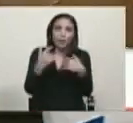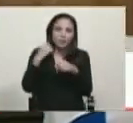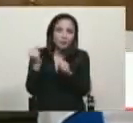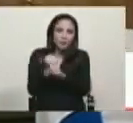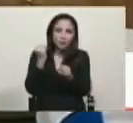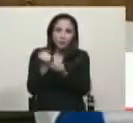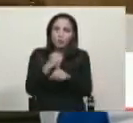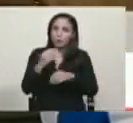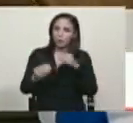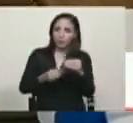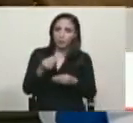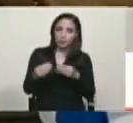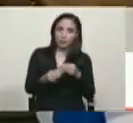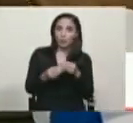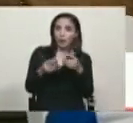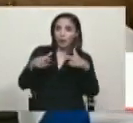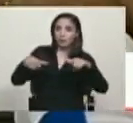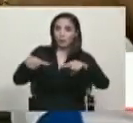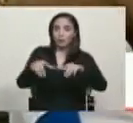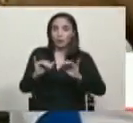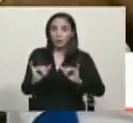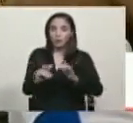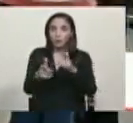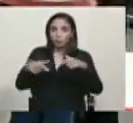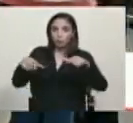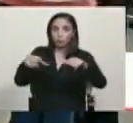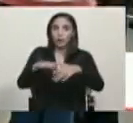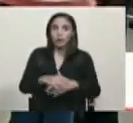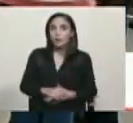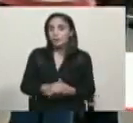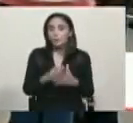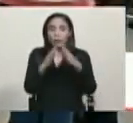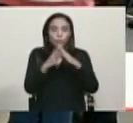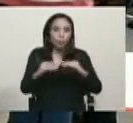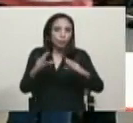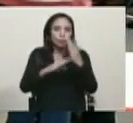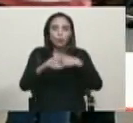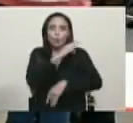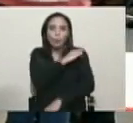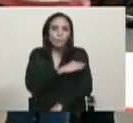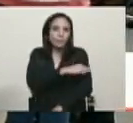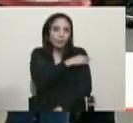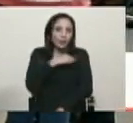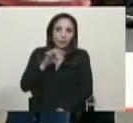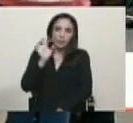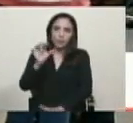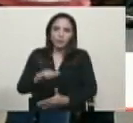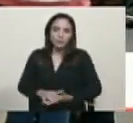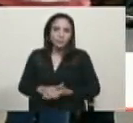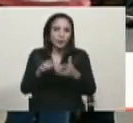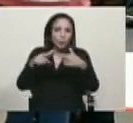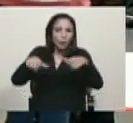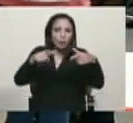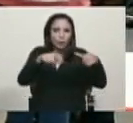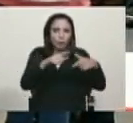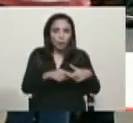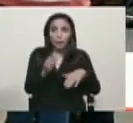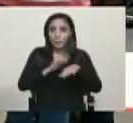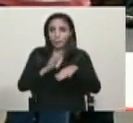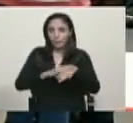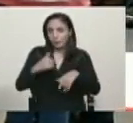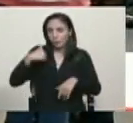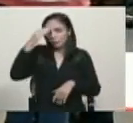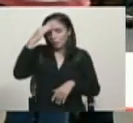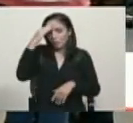no solamente en este espacio, en este centro de salud, sino en todos los hospitales, en todos los ambulatorios de nuestro país, porque sabemos que tenemos